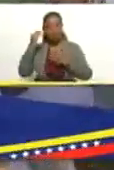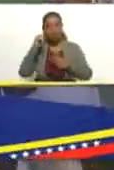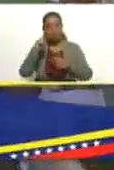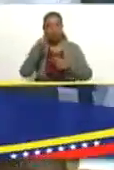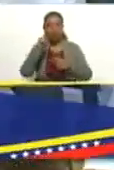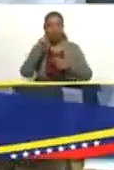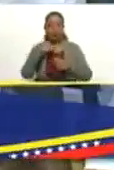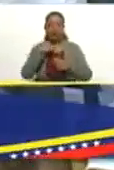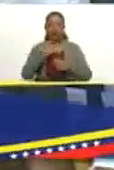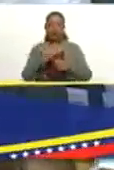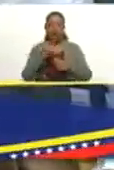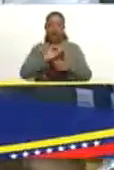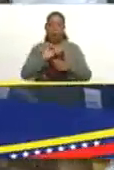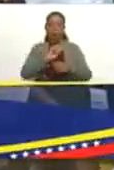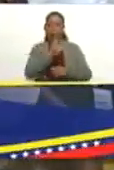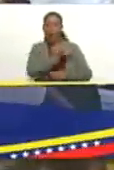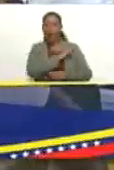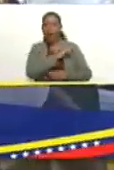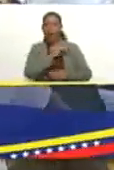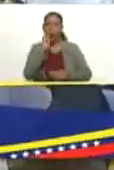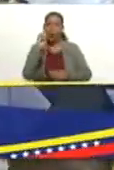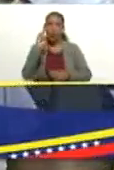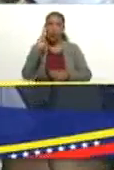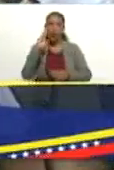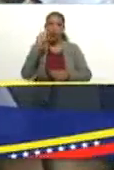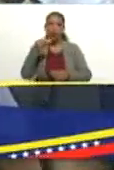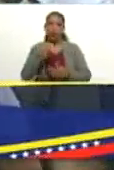¿Tú eres vocera o eres jefa de la UVC?